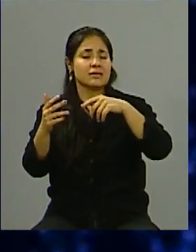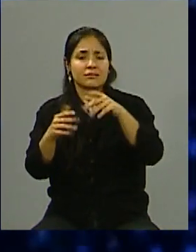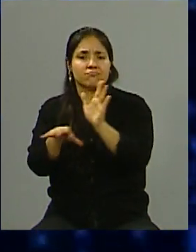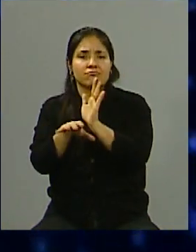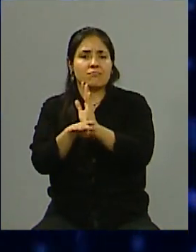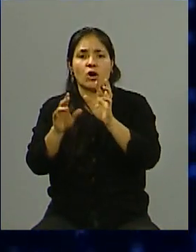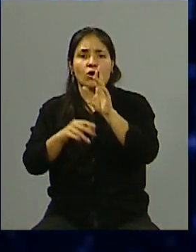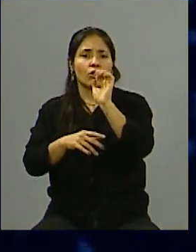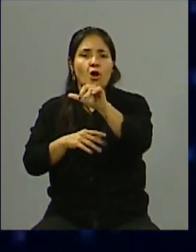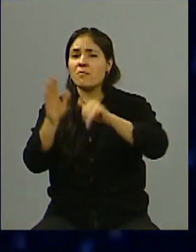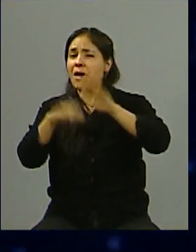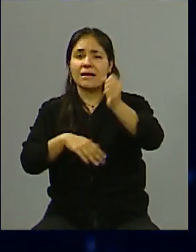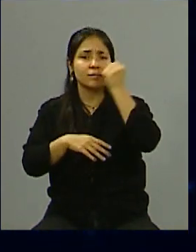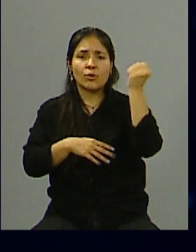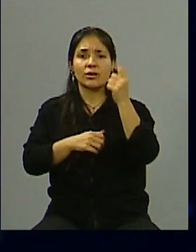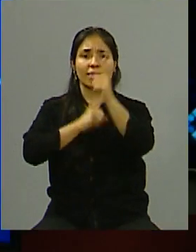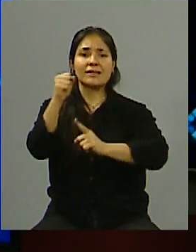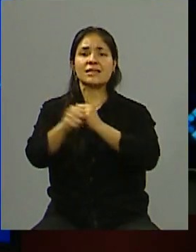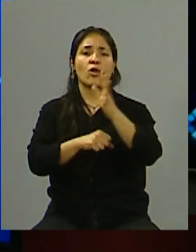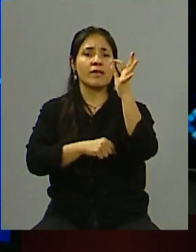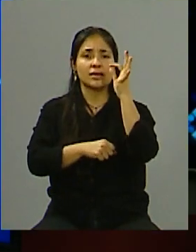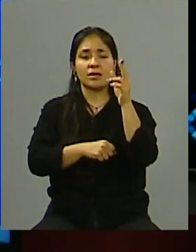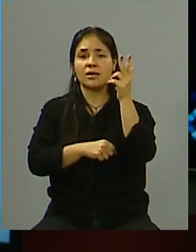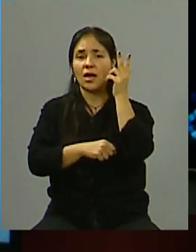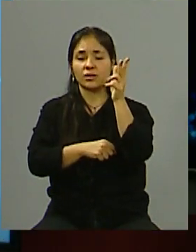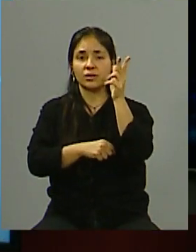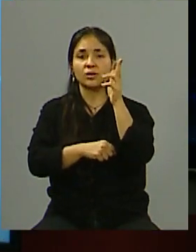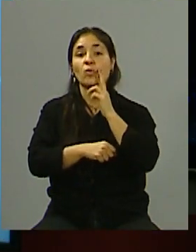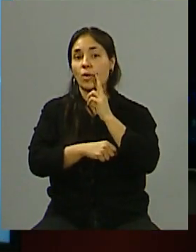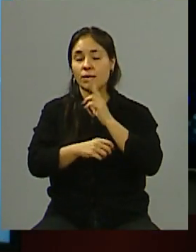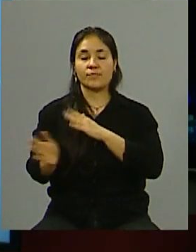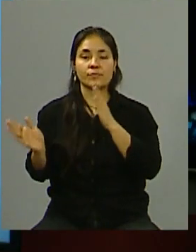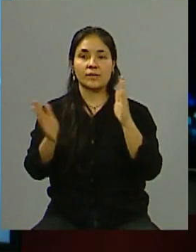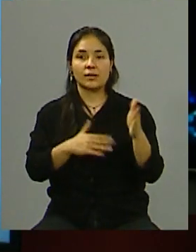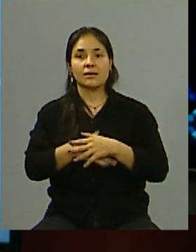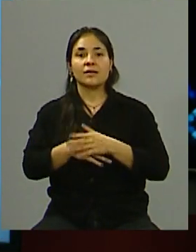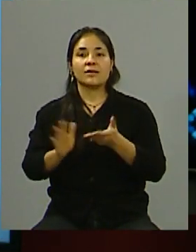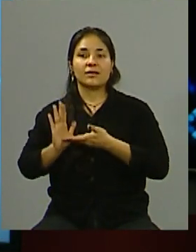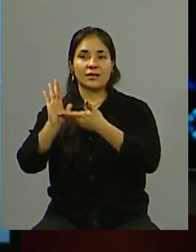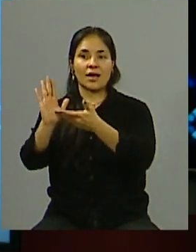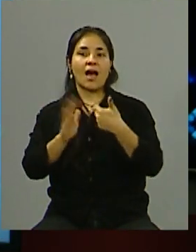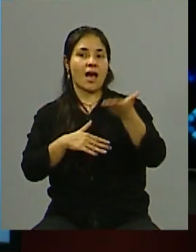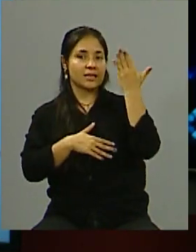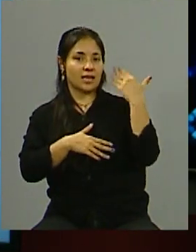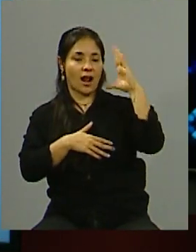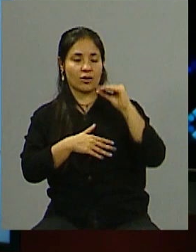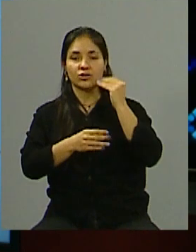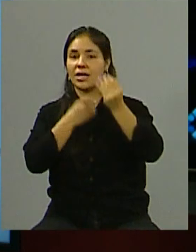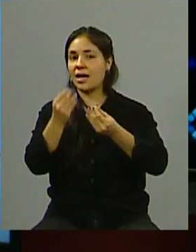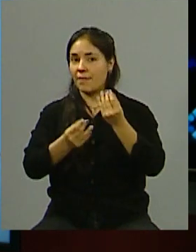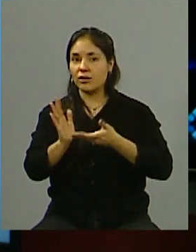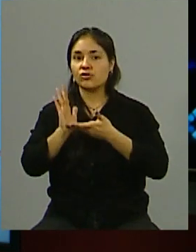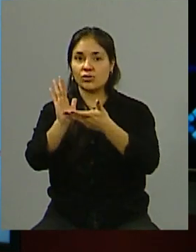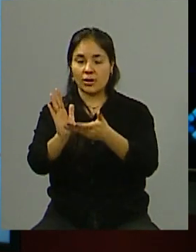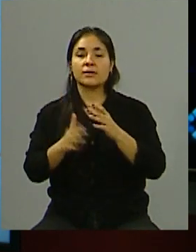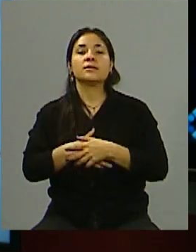fundamental durante el siglo XIX. Por otra parte, veíamos parte de lo que sucedía anoche en el debate presidencial, en